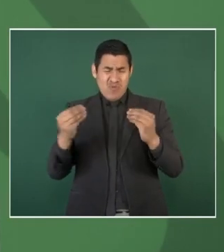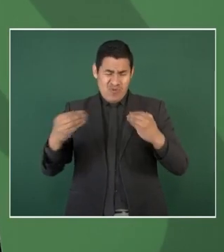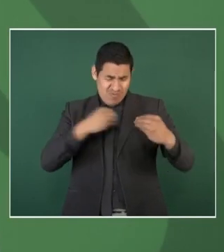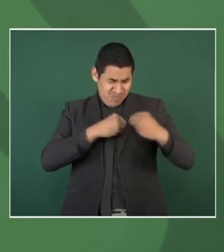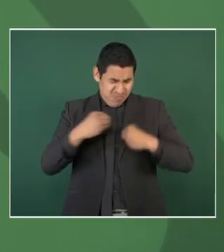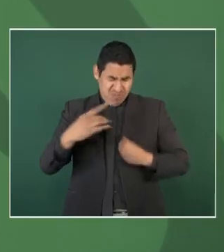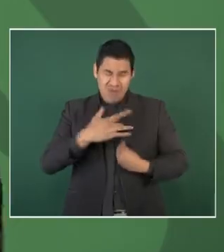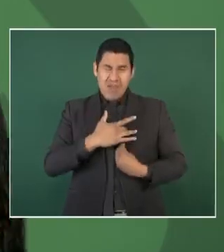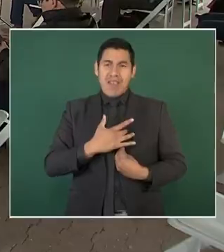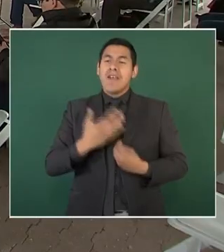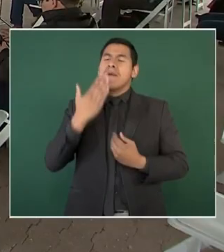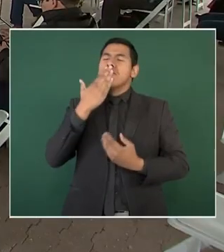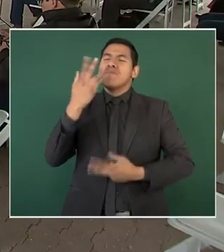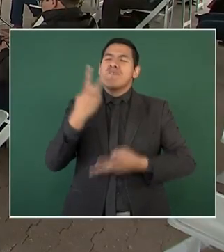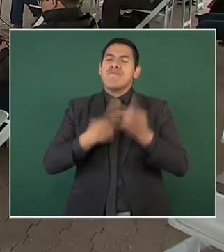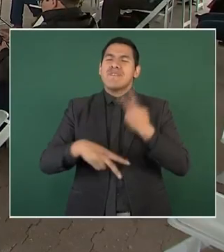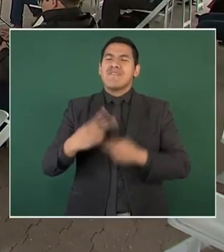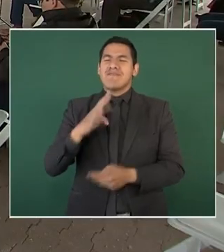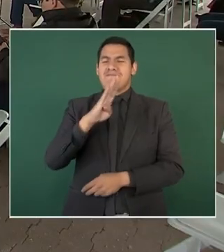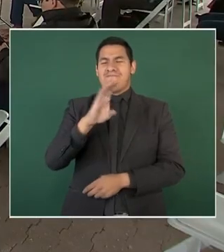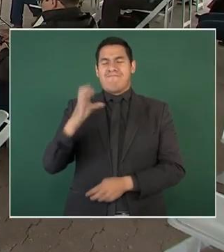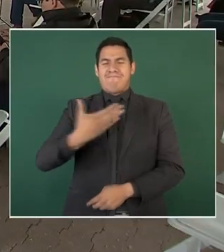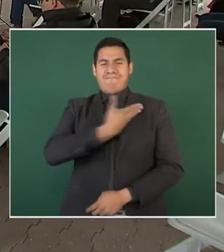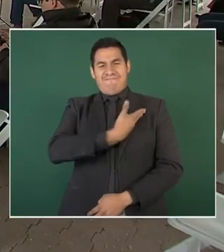a Baja California, presidente.